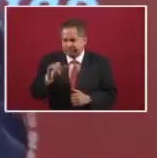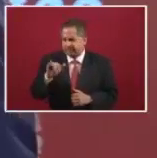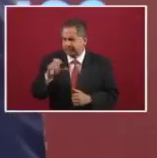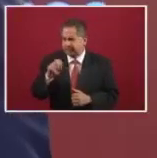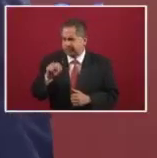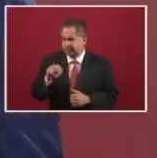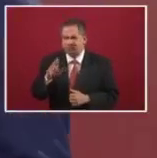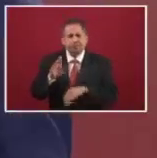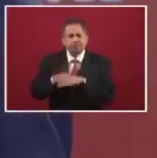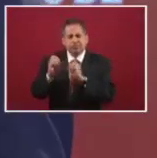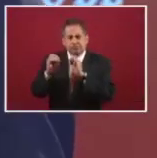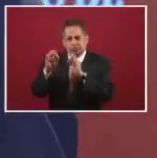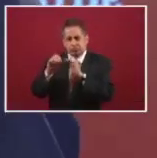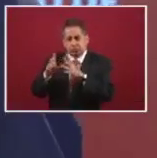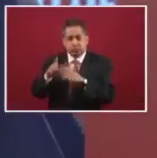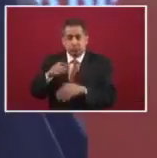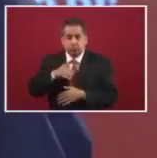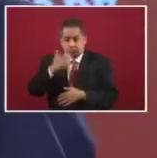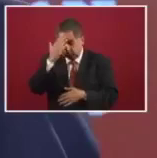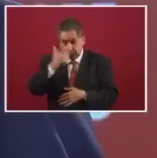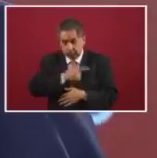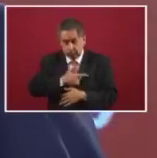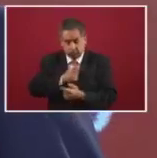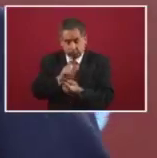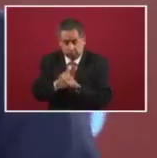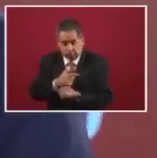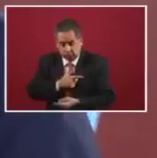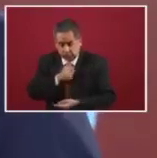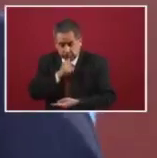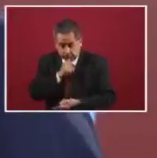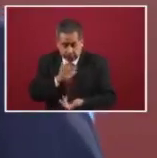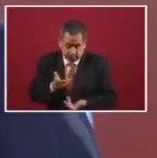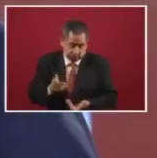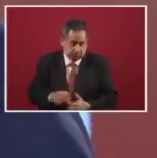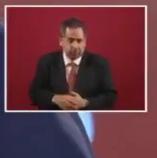Licona, que no tengo el gusto de conocer. Bueno,